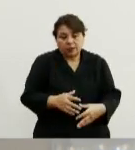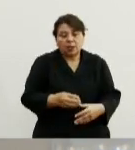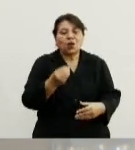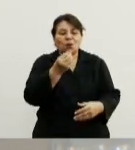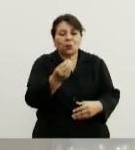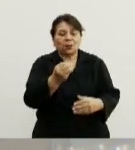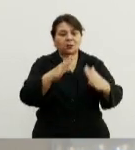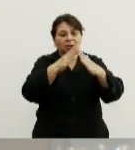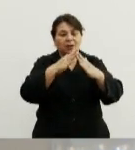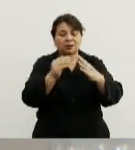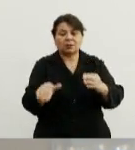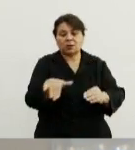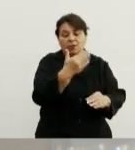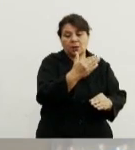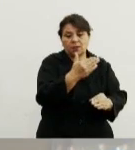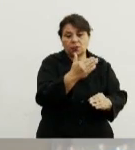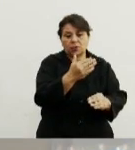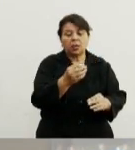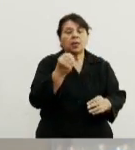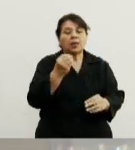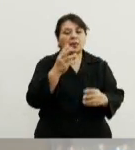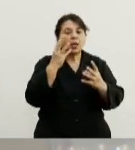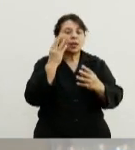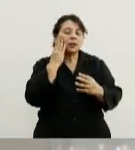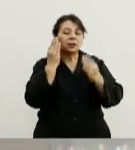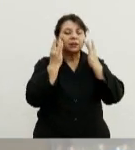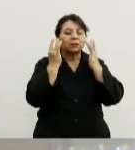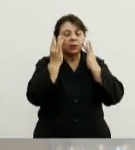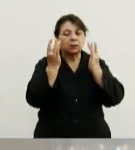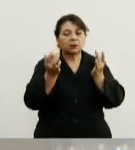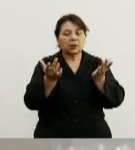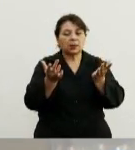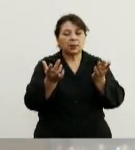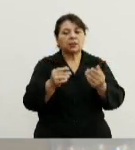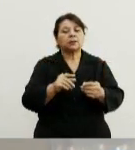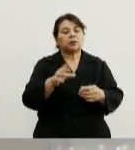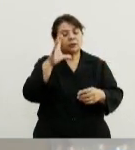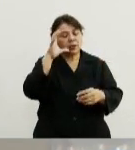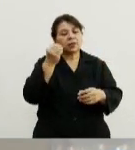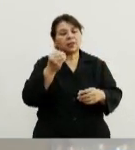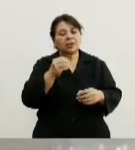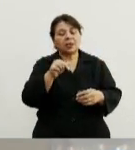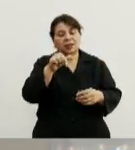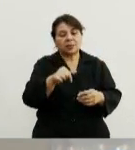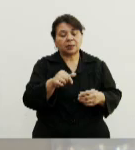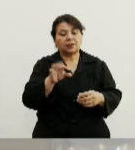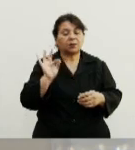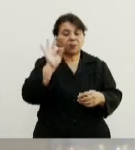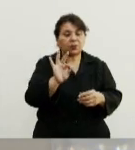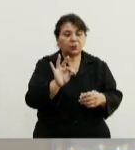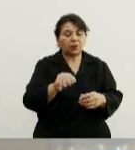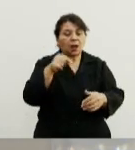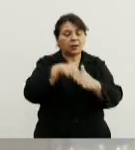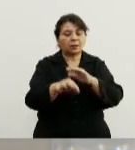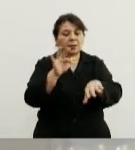el tratar de evitar el tocarse la cara porque recuerden que este virus se transmite a través del contacto por lo tanto es